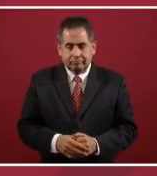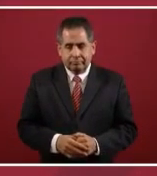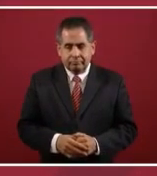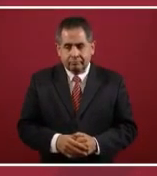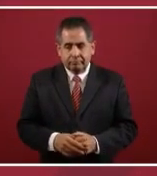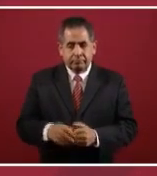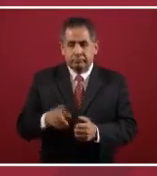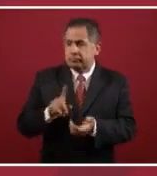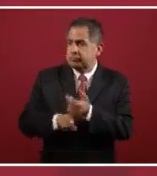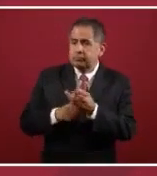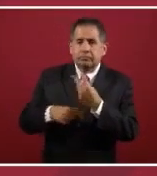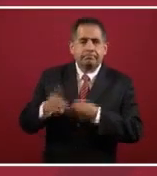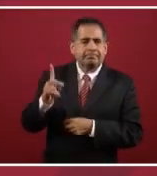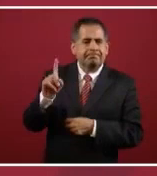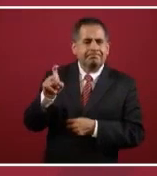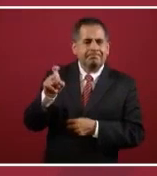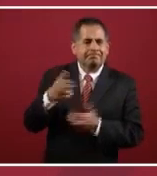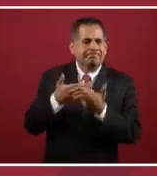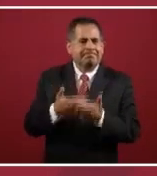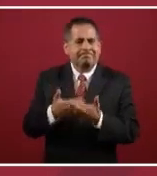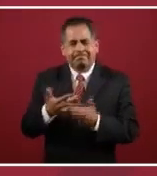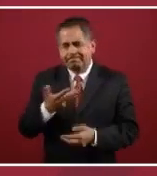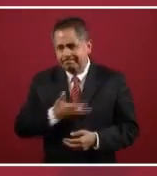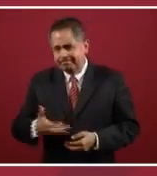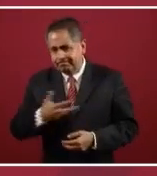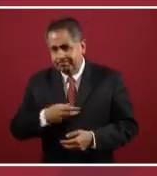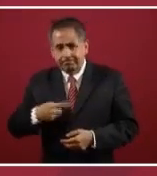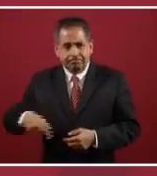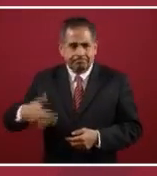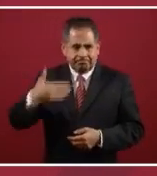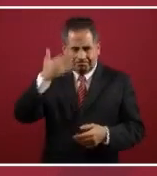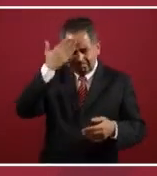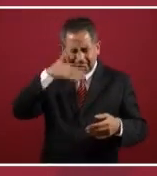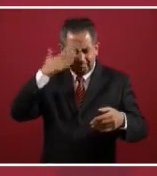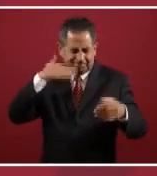Tenemos el agua, tenemos el conocimiento